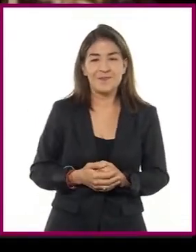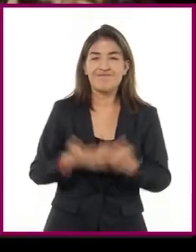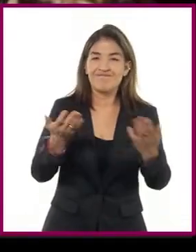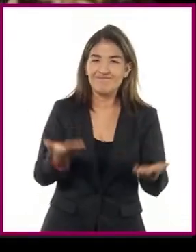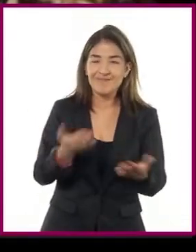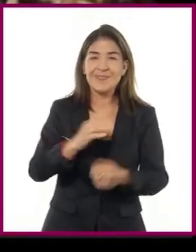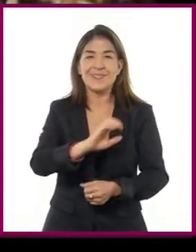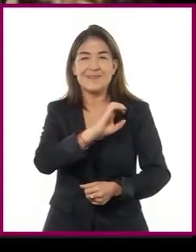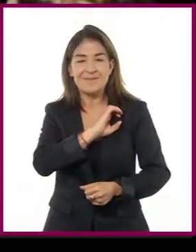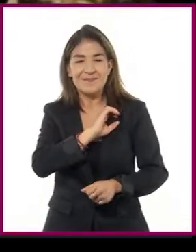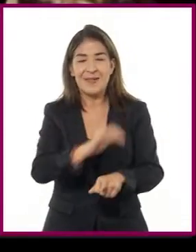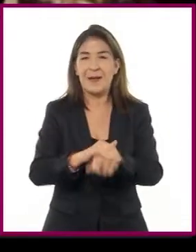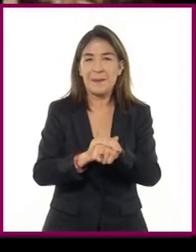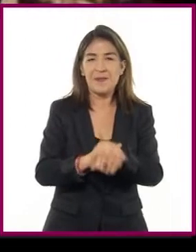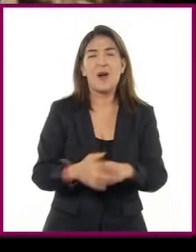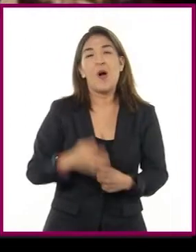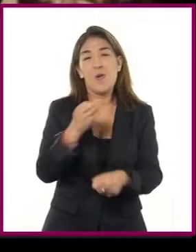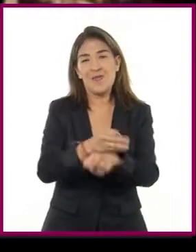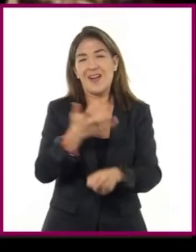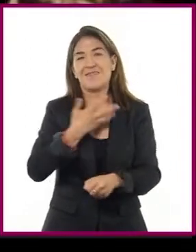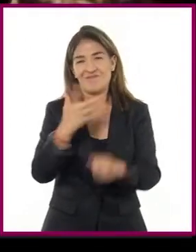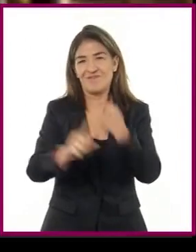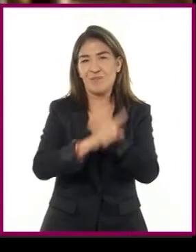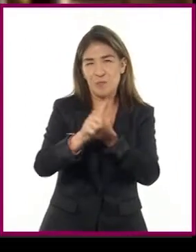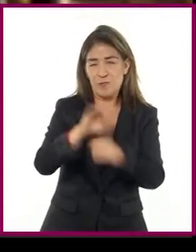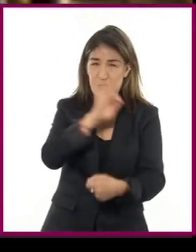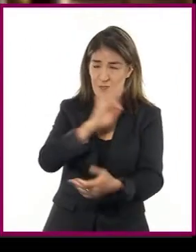Euclides, y tenemos un problema. ¿Nos ayudas?